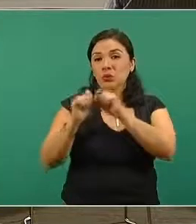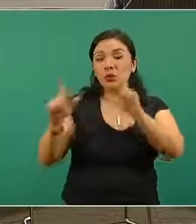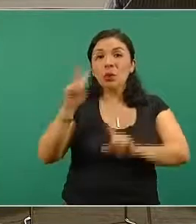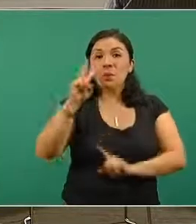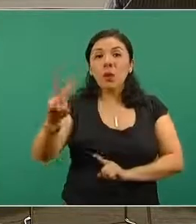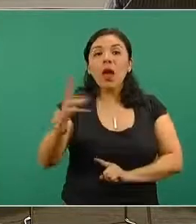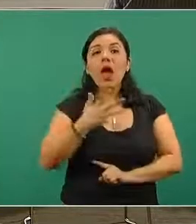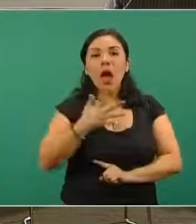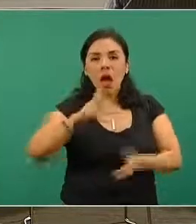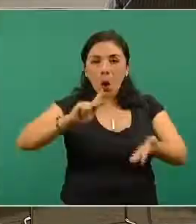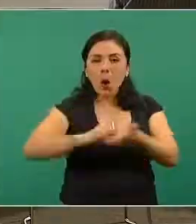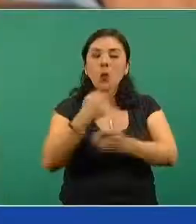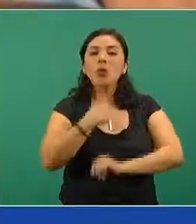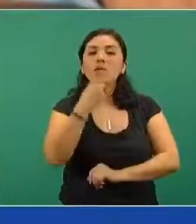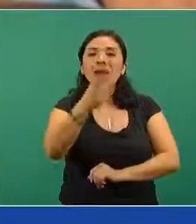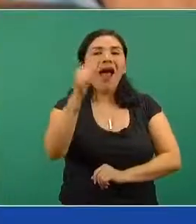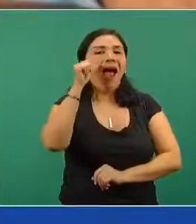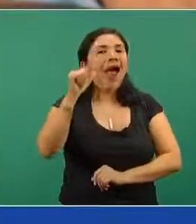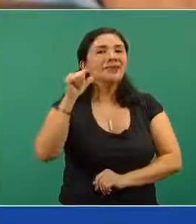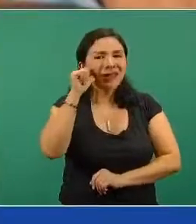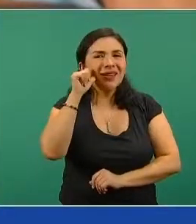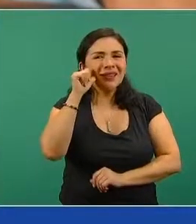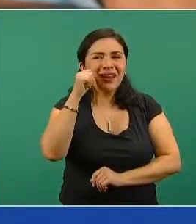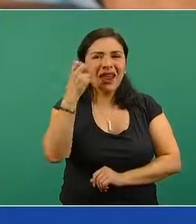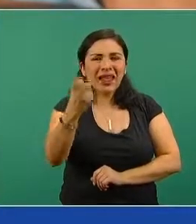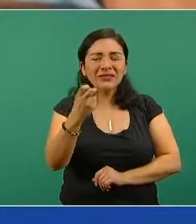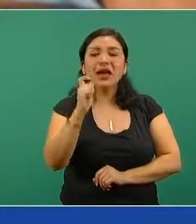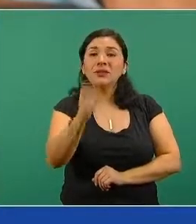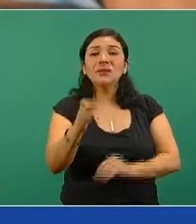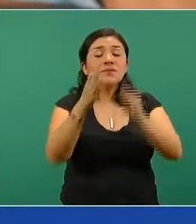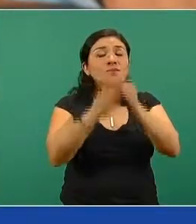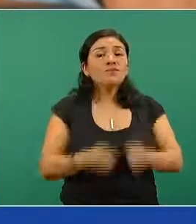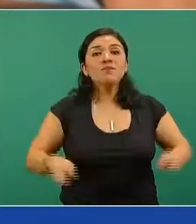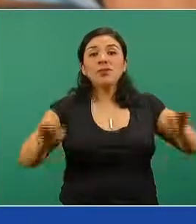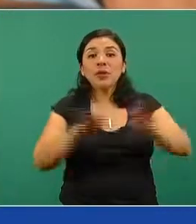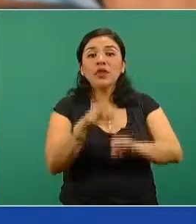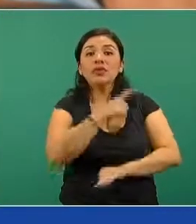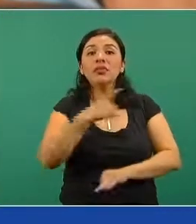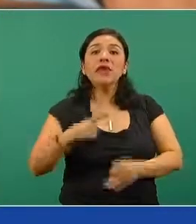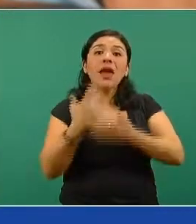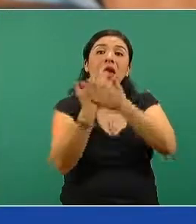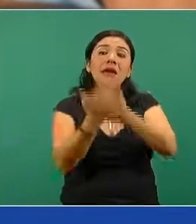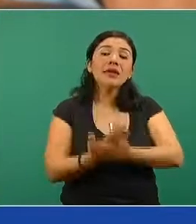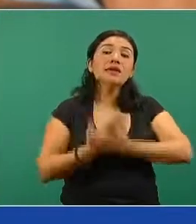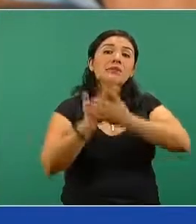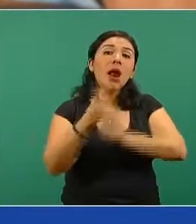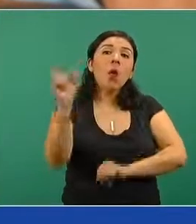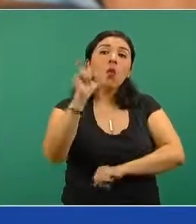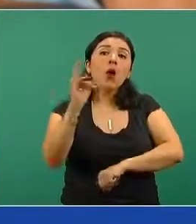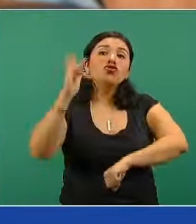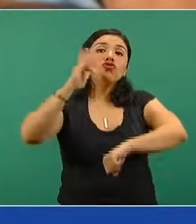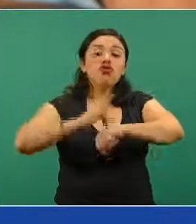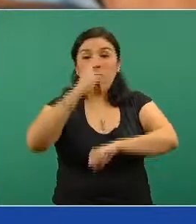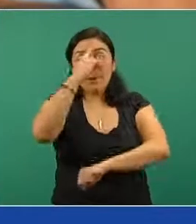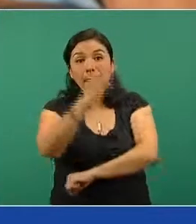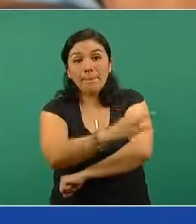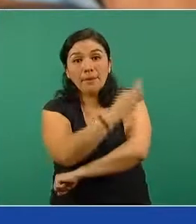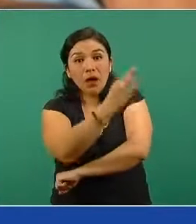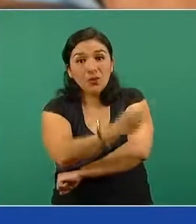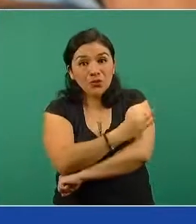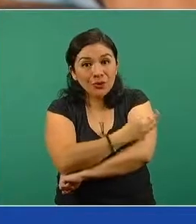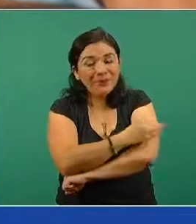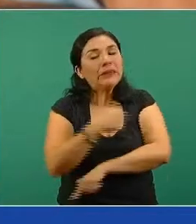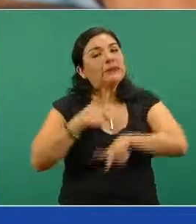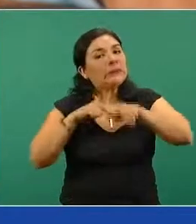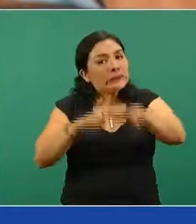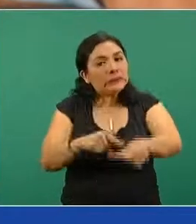Hemos insistido también desde el día de ayer pues lo importante de esperar el turno. Creo que esto es y nos gustaría